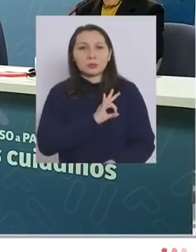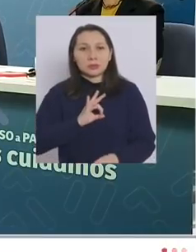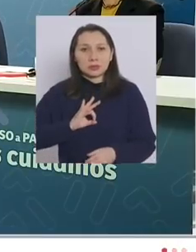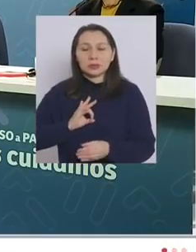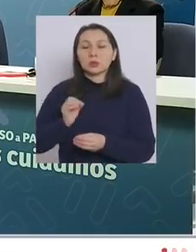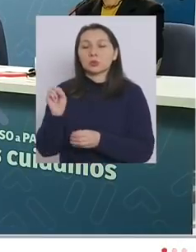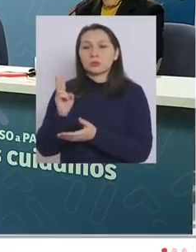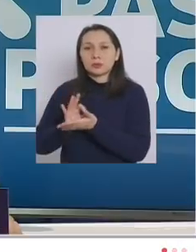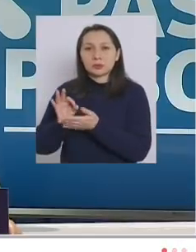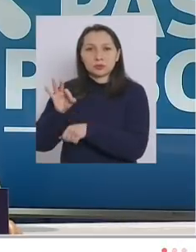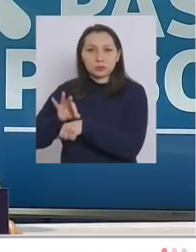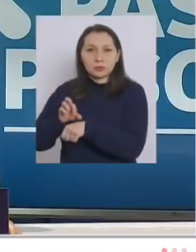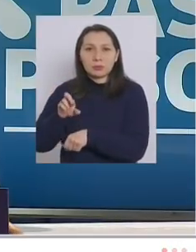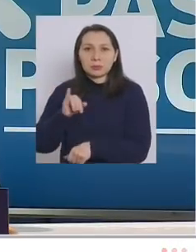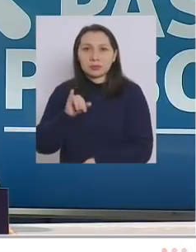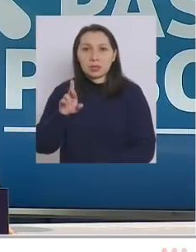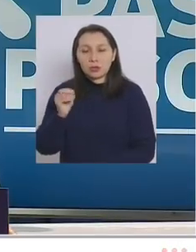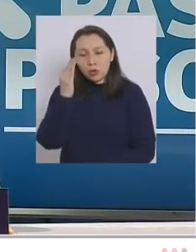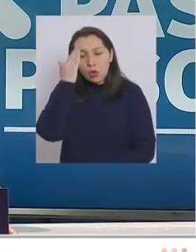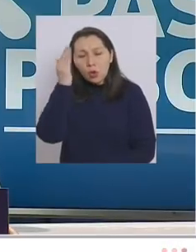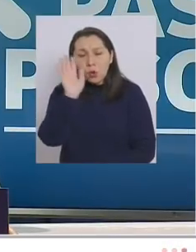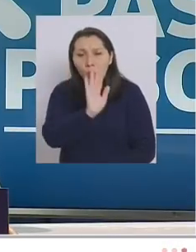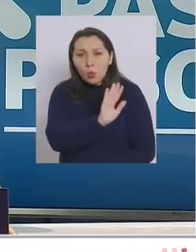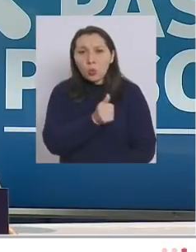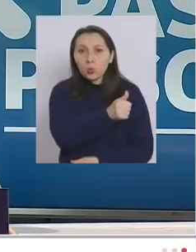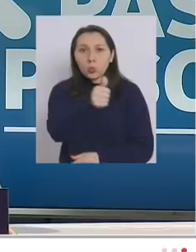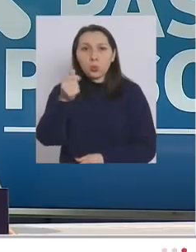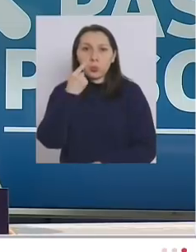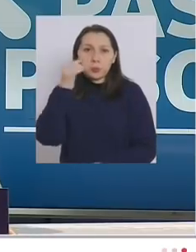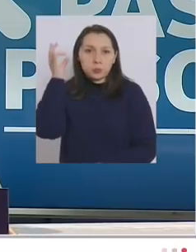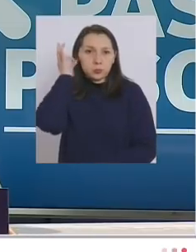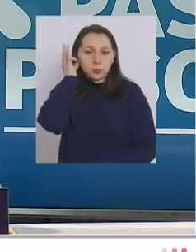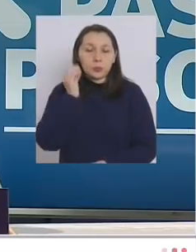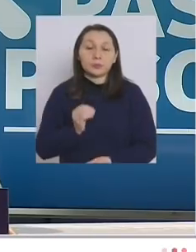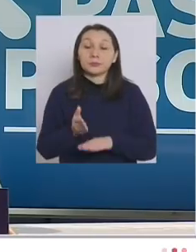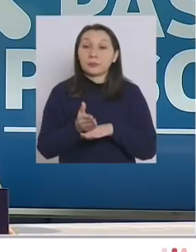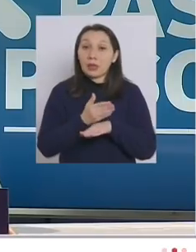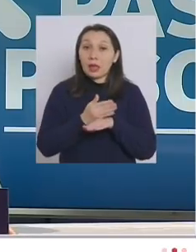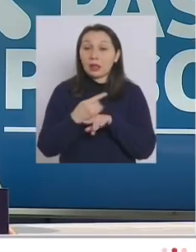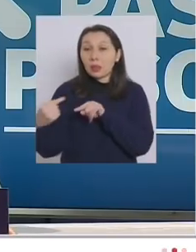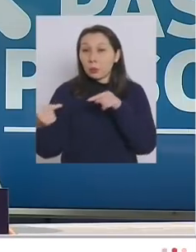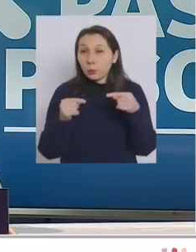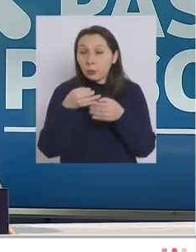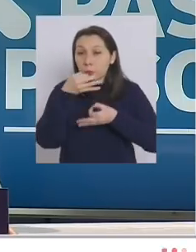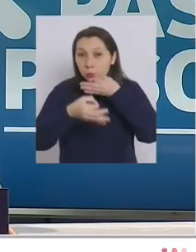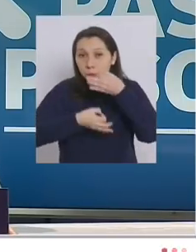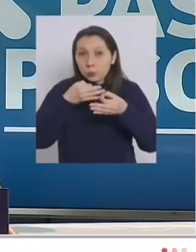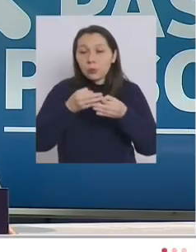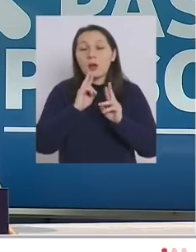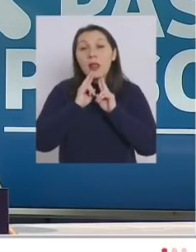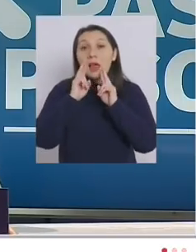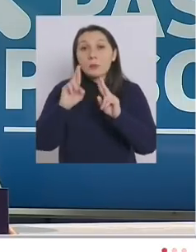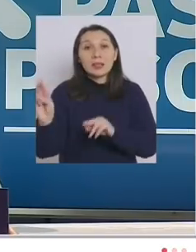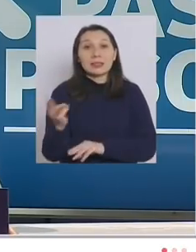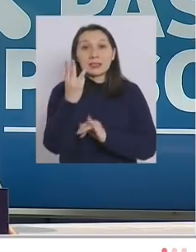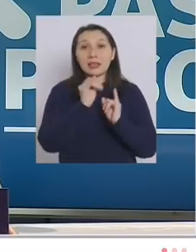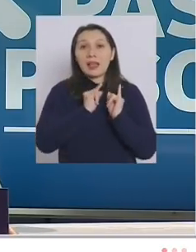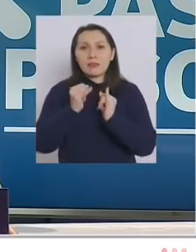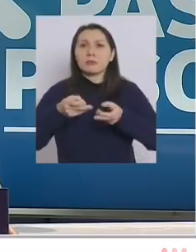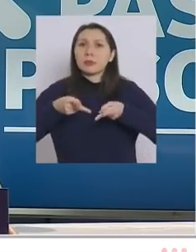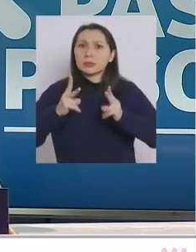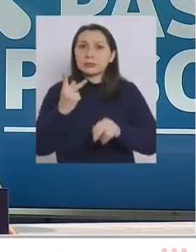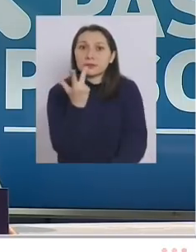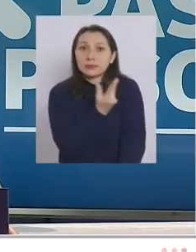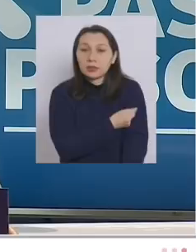subsecretaria, doctora Pizarro. Hola a todos y a todas. Antes de discutir los resultados del tercer reporte de